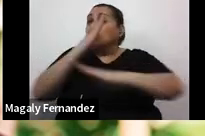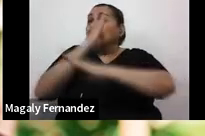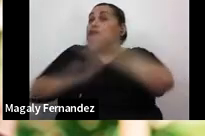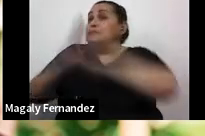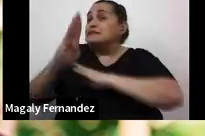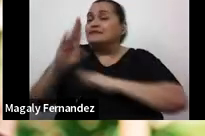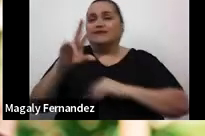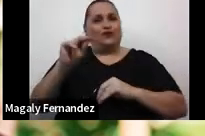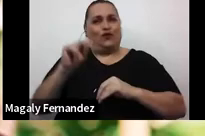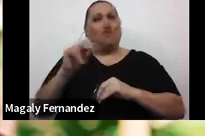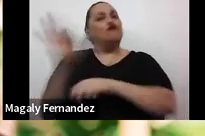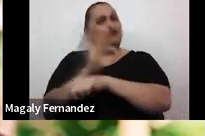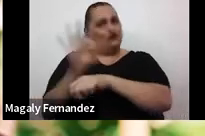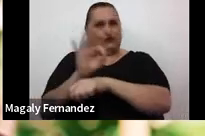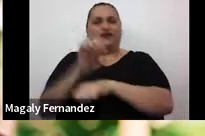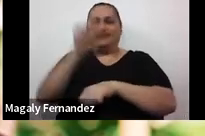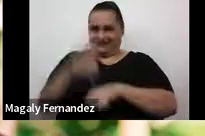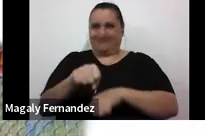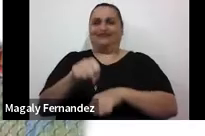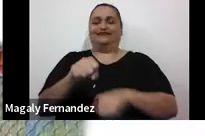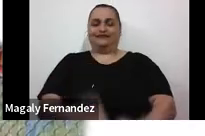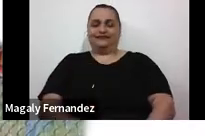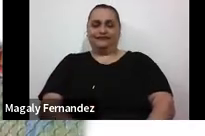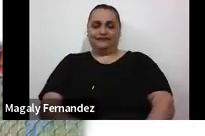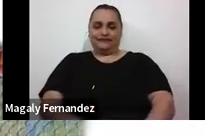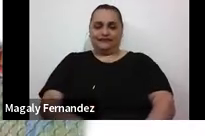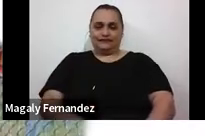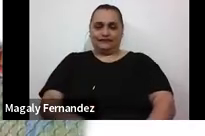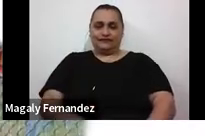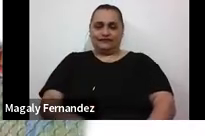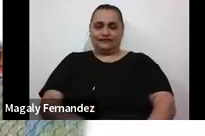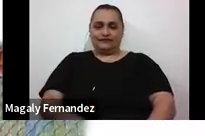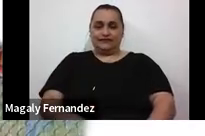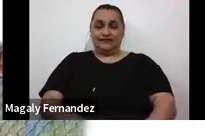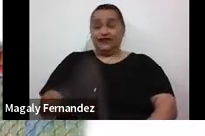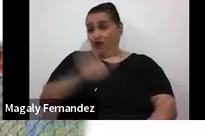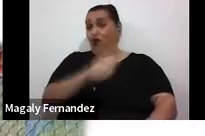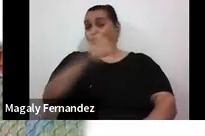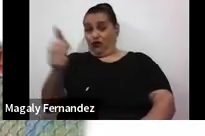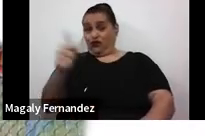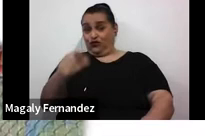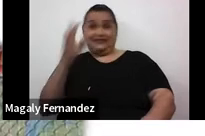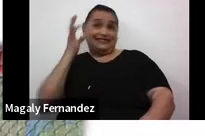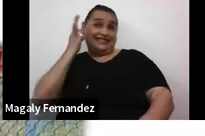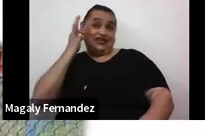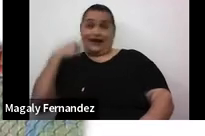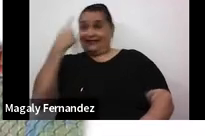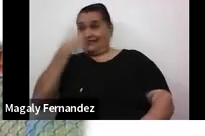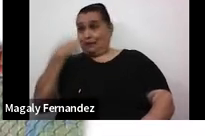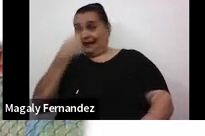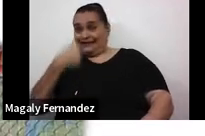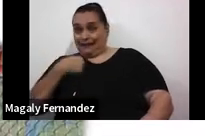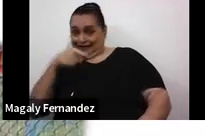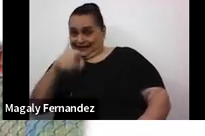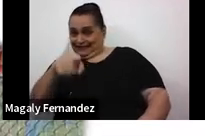es funcional y pasemos a la otra mientras que en el otro caso esta señora que se parece mucho a mí